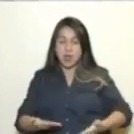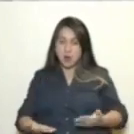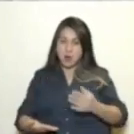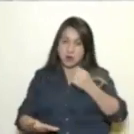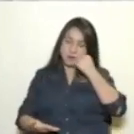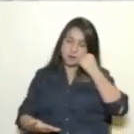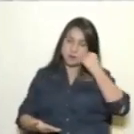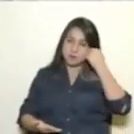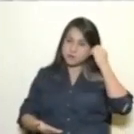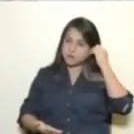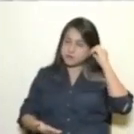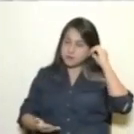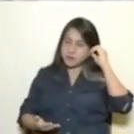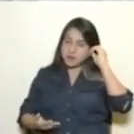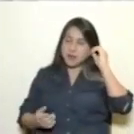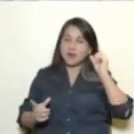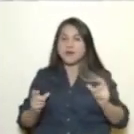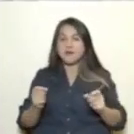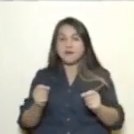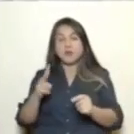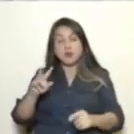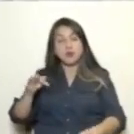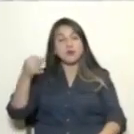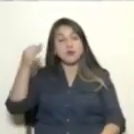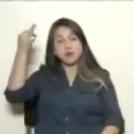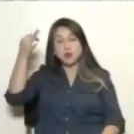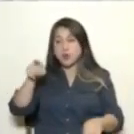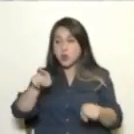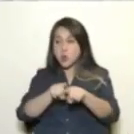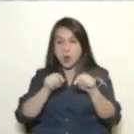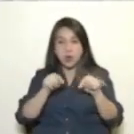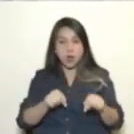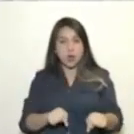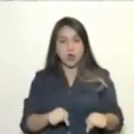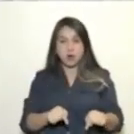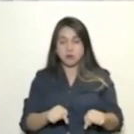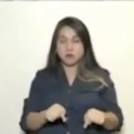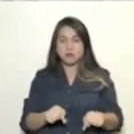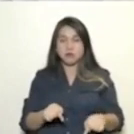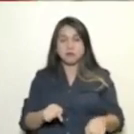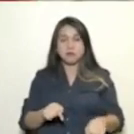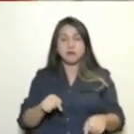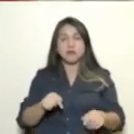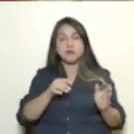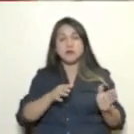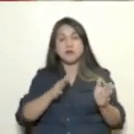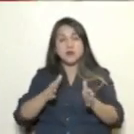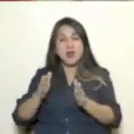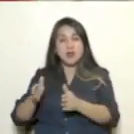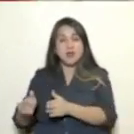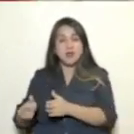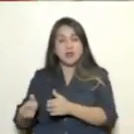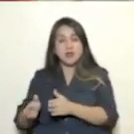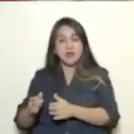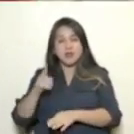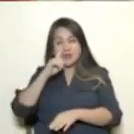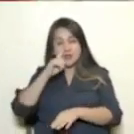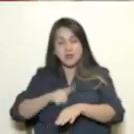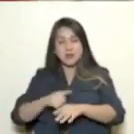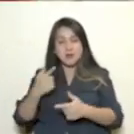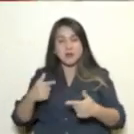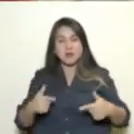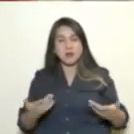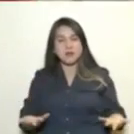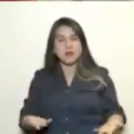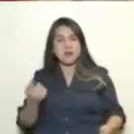¿los virus del futuro van a ser como este? Y por lo tanto, ¿vamos a tener esto cada cierto ¿Pero qué, tiempo? ¿Qué política resiste? ¿Qué